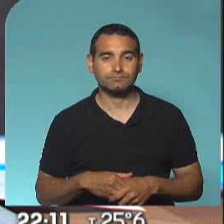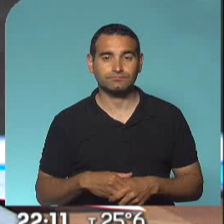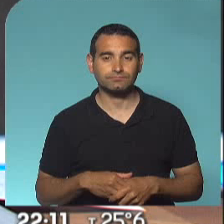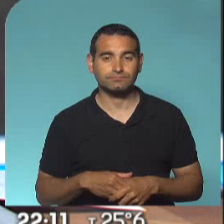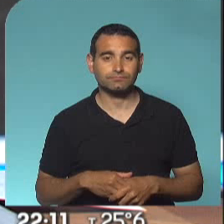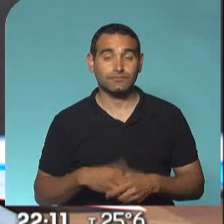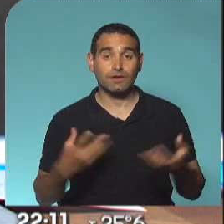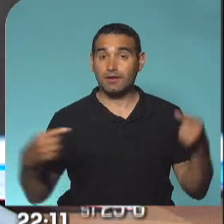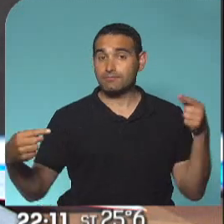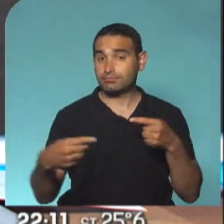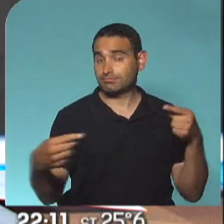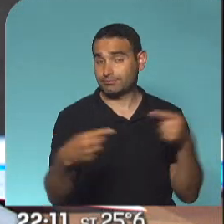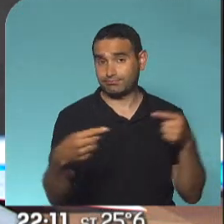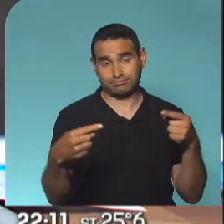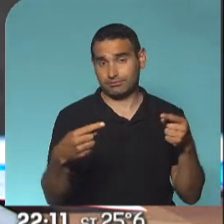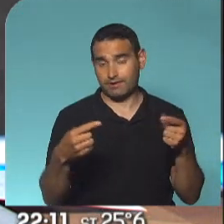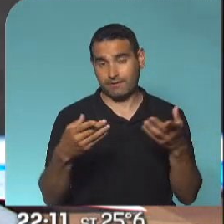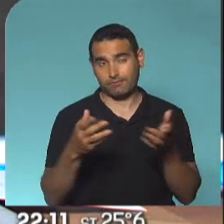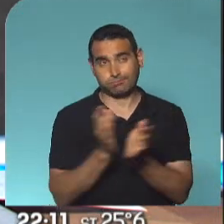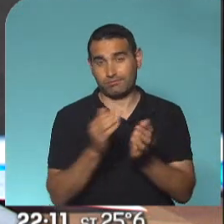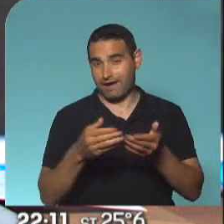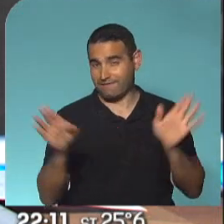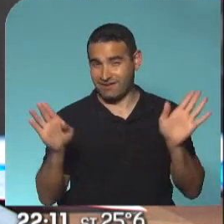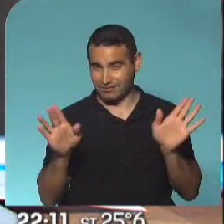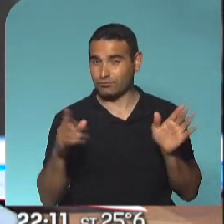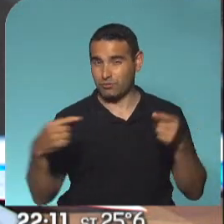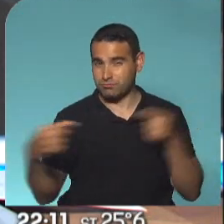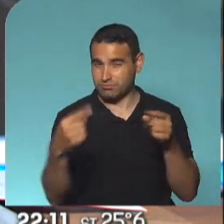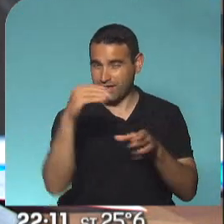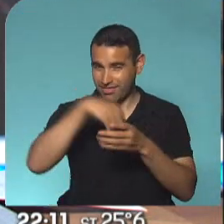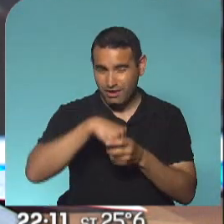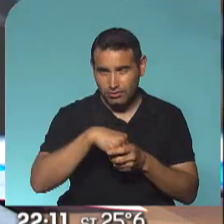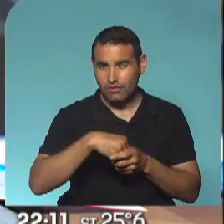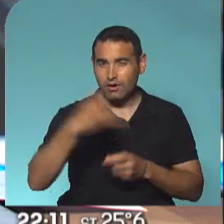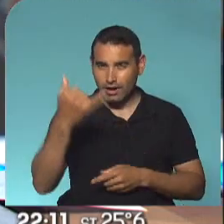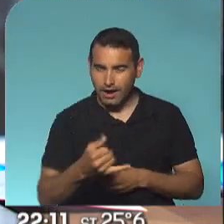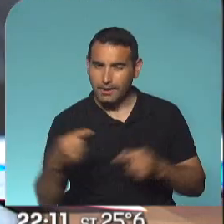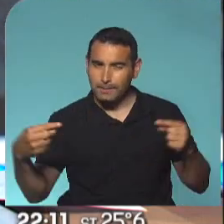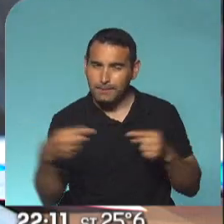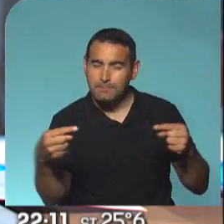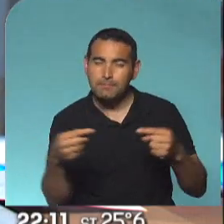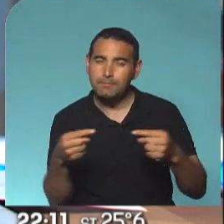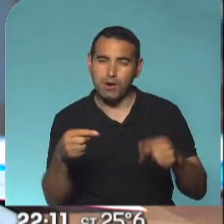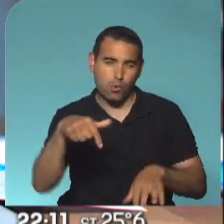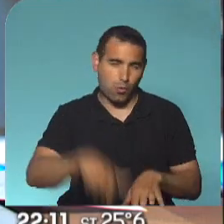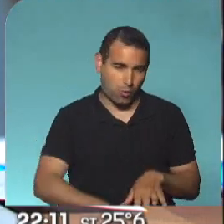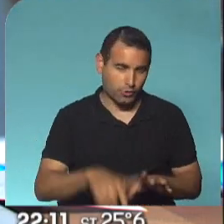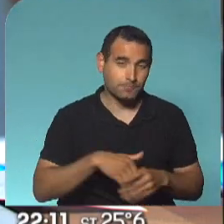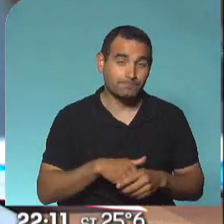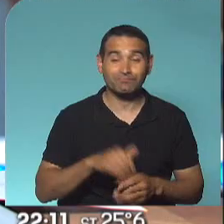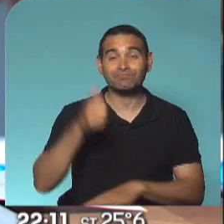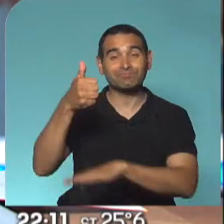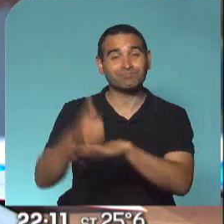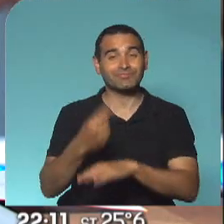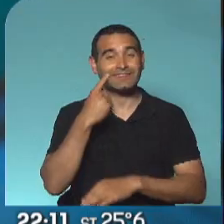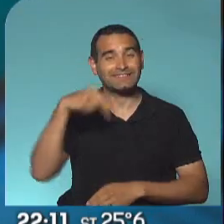Y la confrontación abierta y la confrontación interna continúa, inclusive con choques que se han dado hoy. Está con nosotros